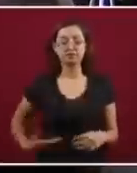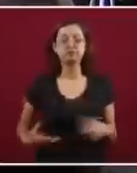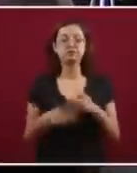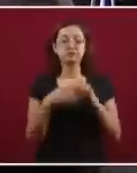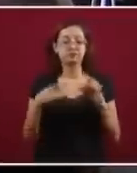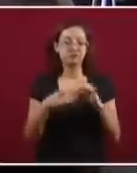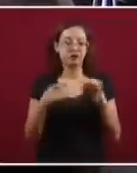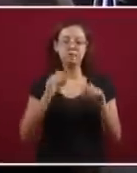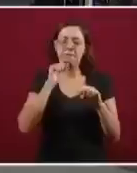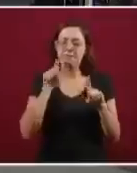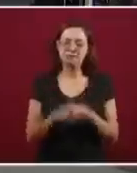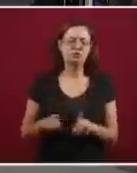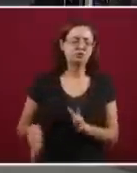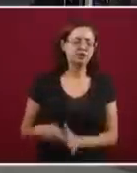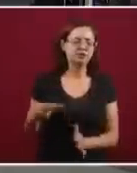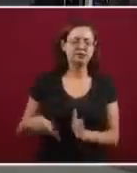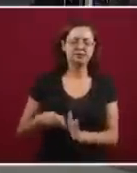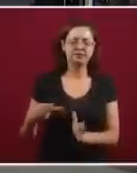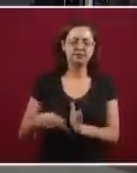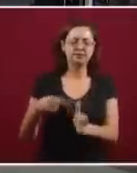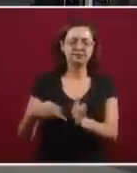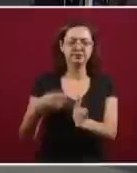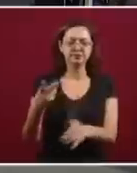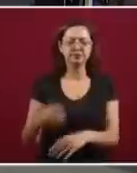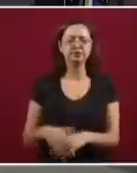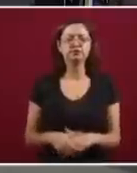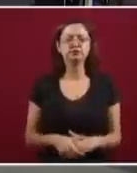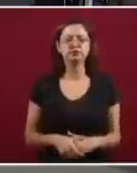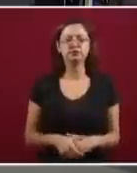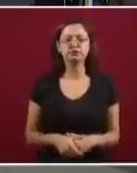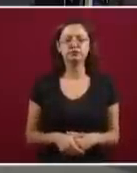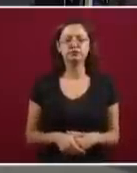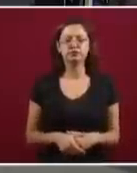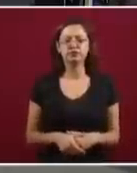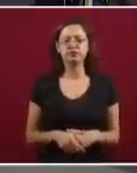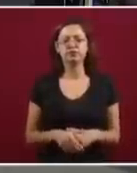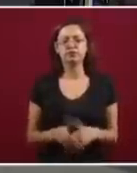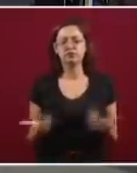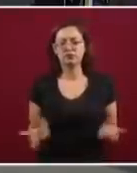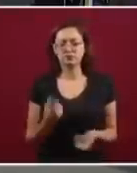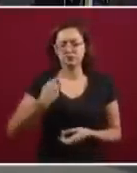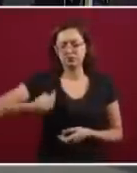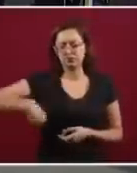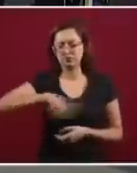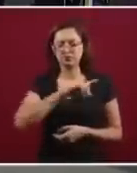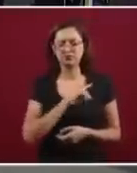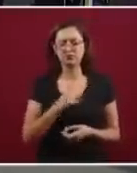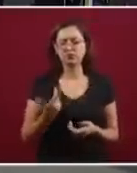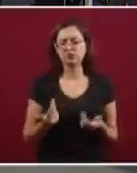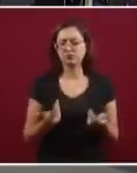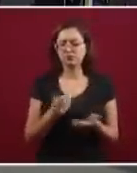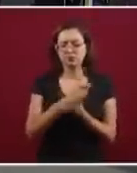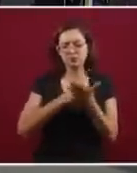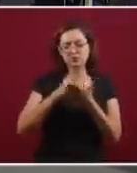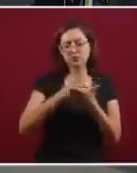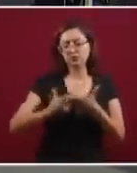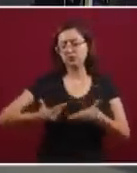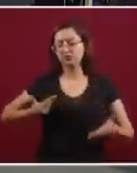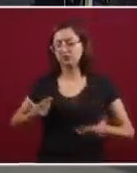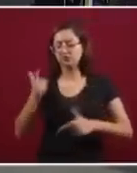lo ha dicho en innumerables ocasiones y nuestra estrategia de prevención de adicciones